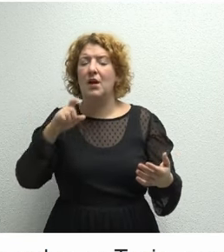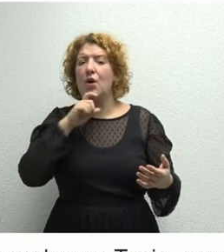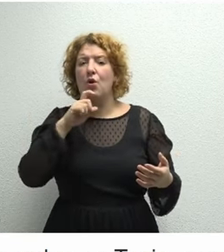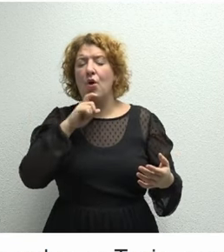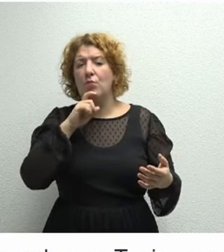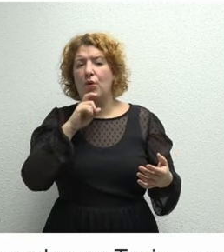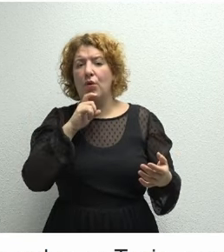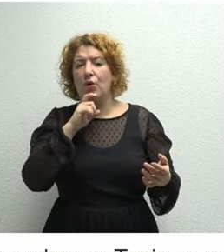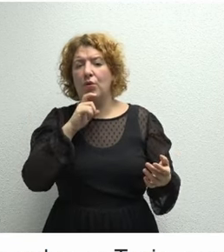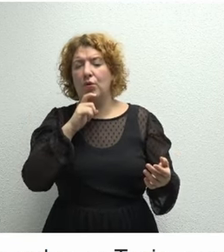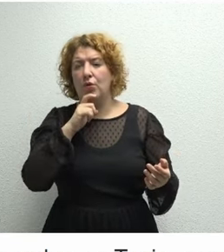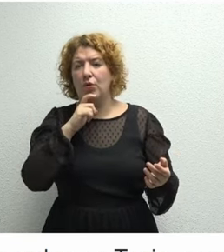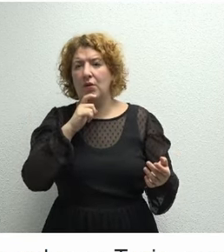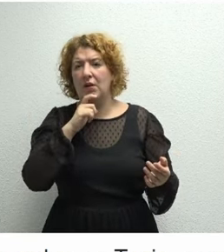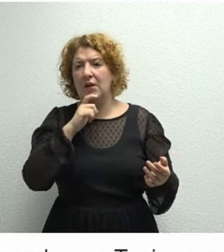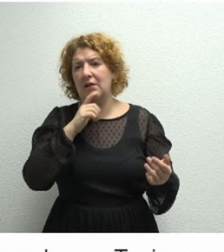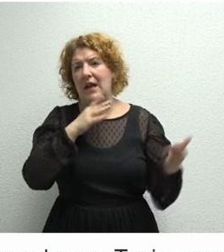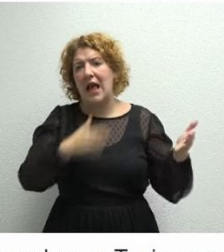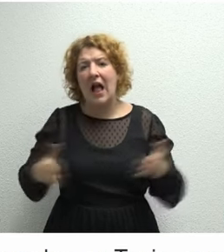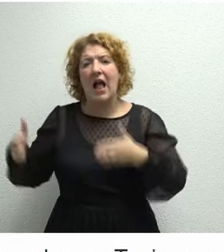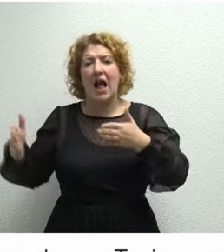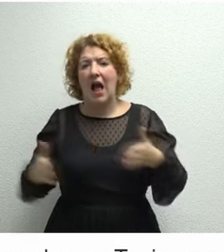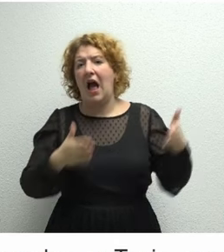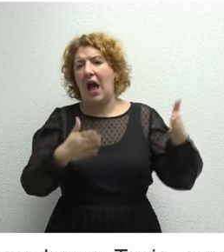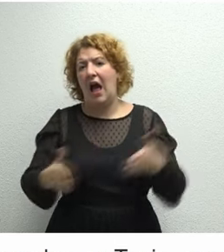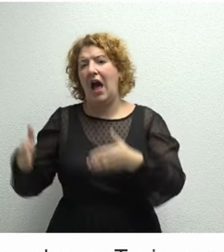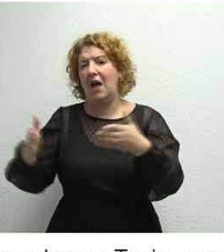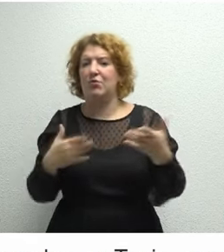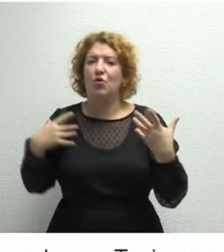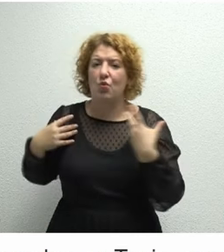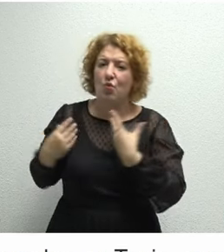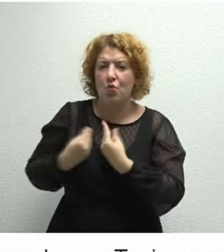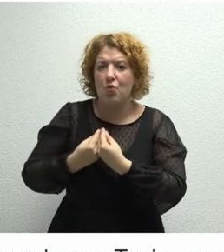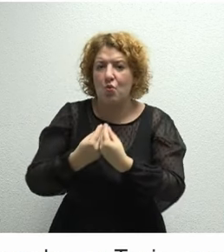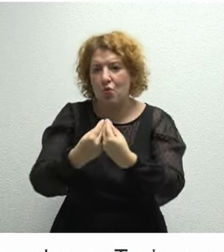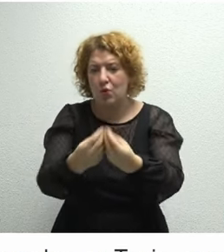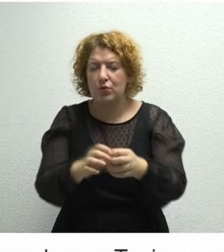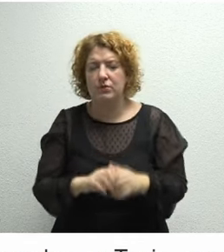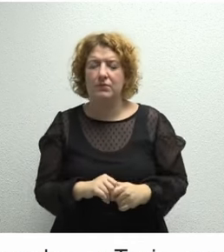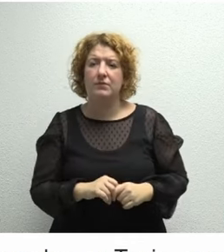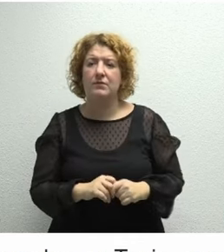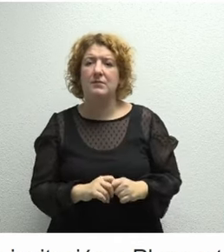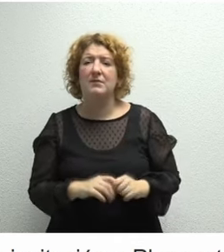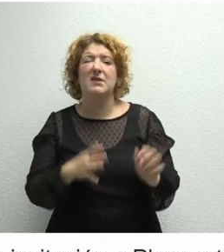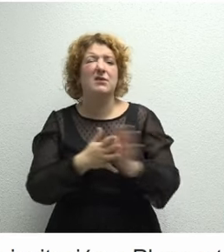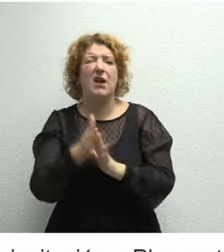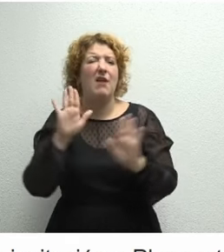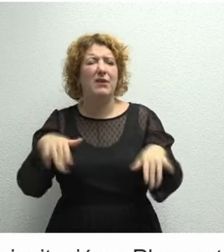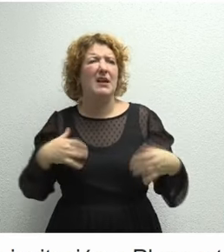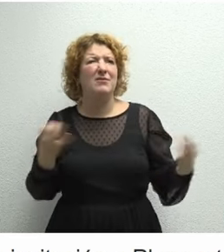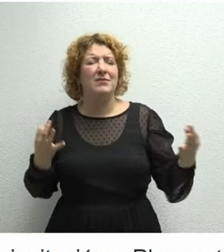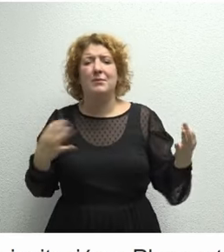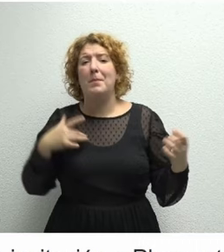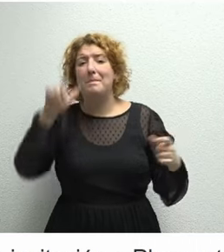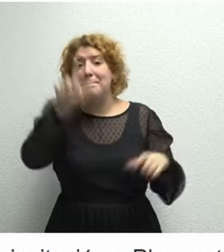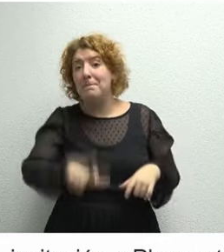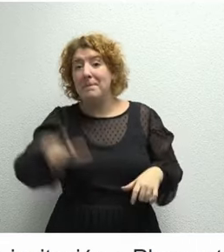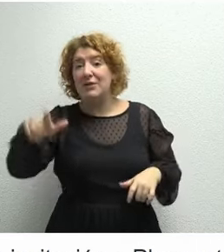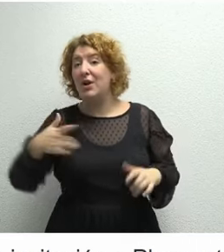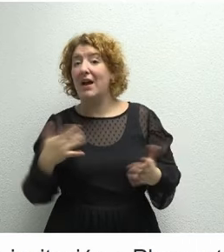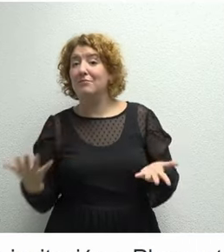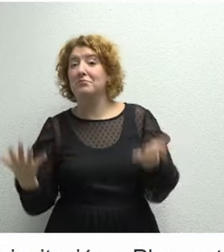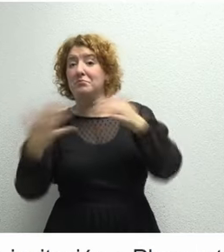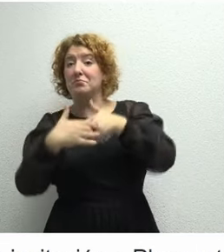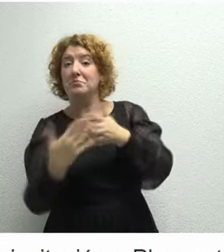transitar en esto no y y bueno al final Yo siempre digo que todo esto va de personas no de personas que conectan de personas que